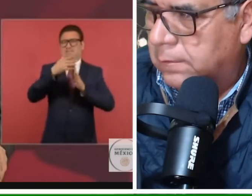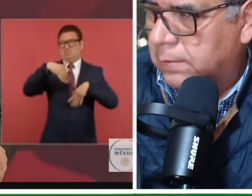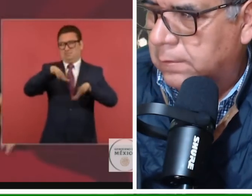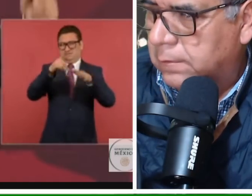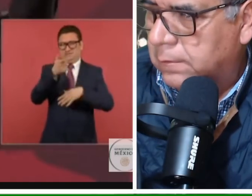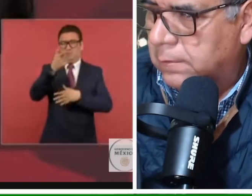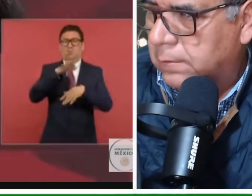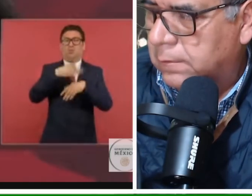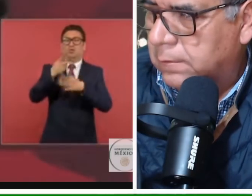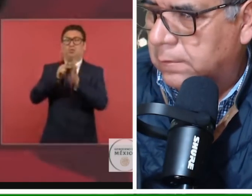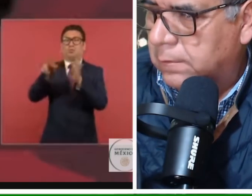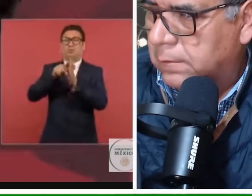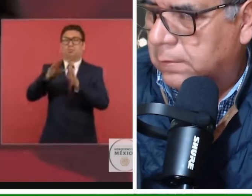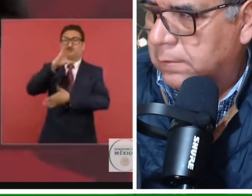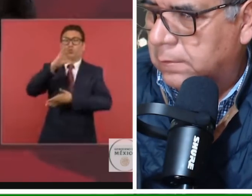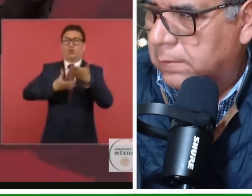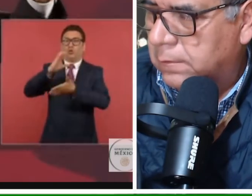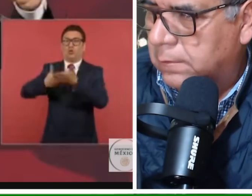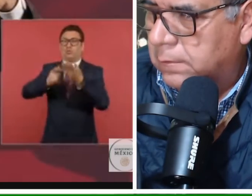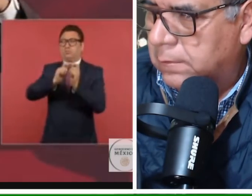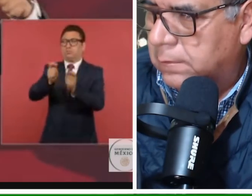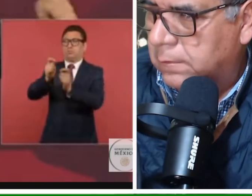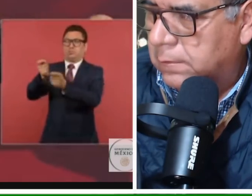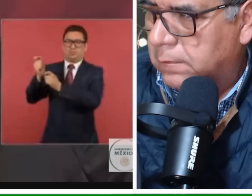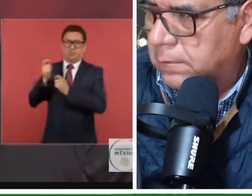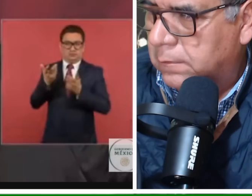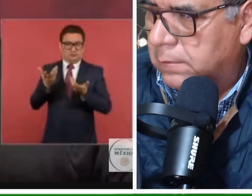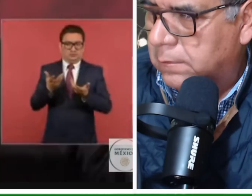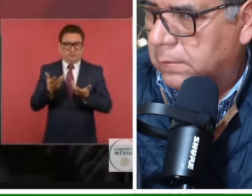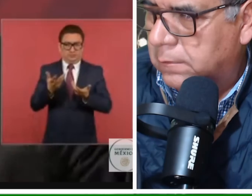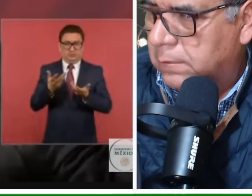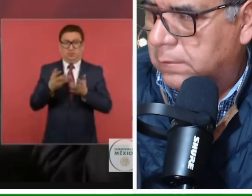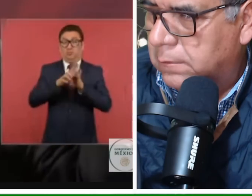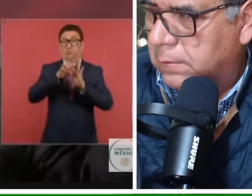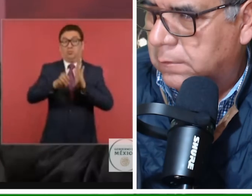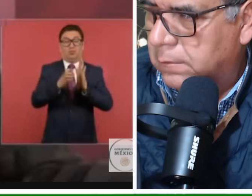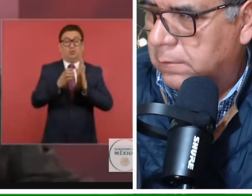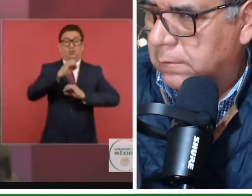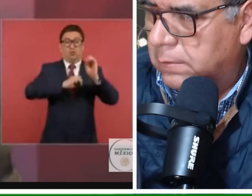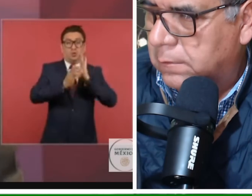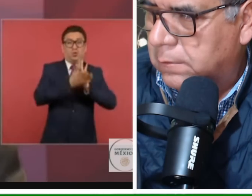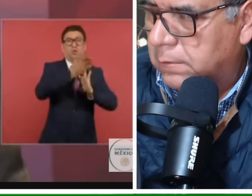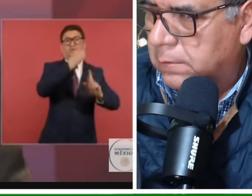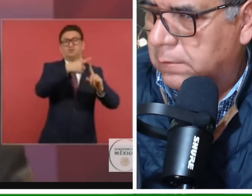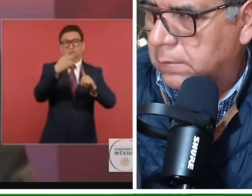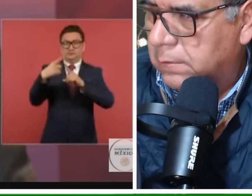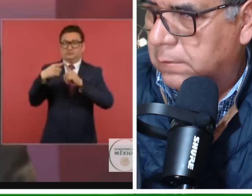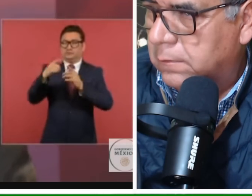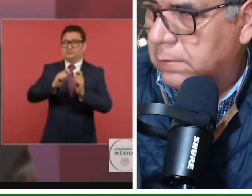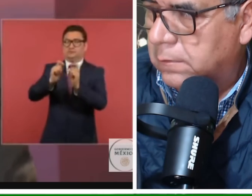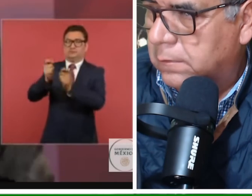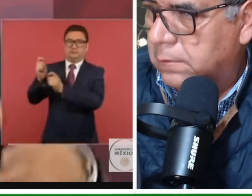porque les tenían que dar contratos de obras